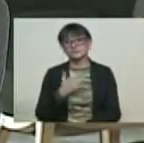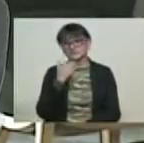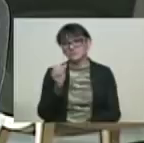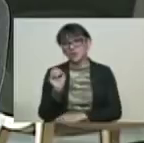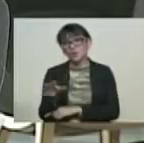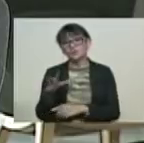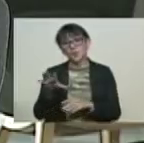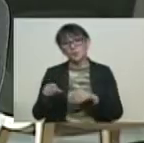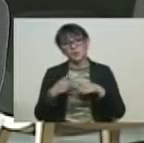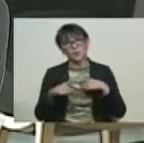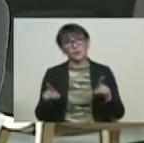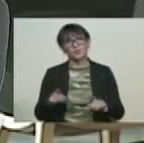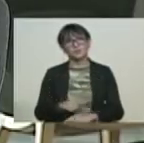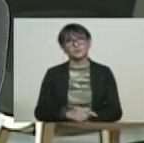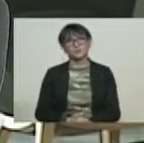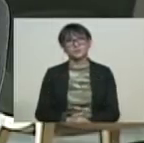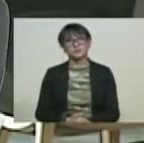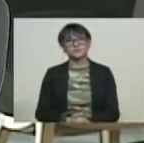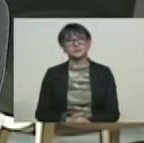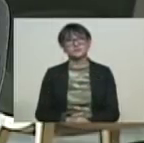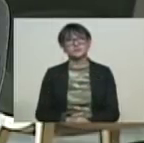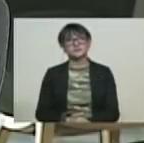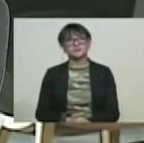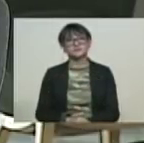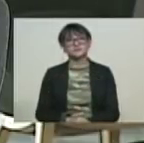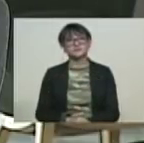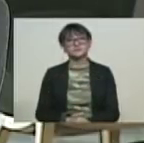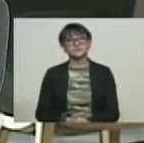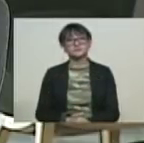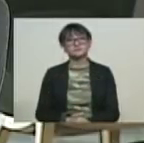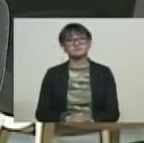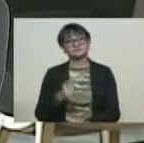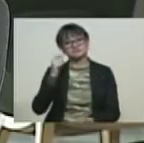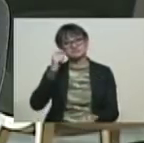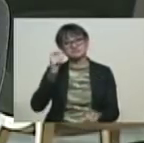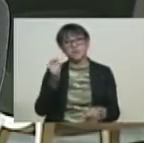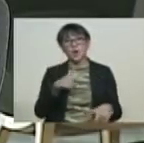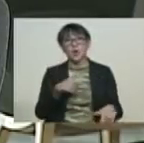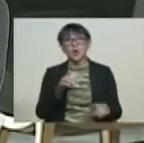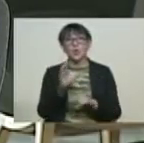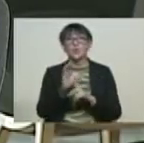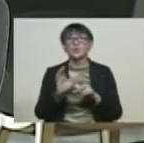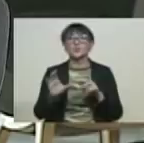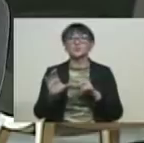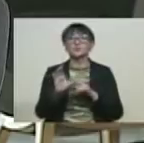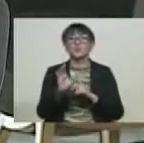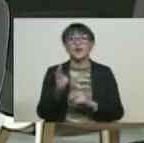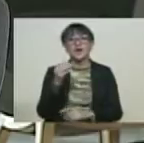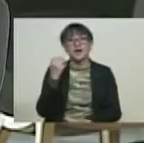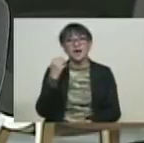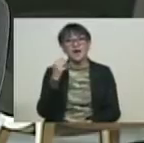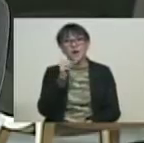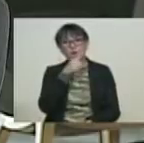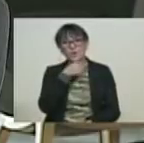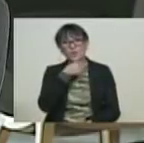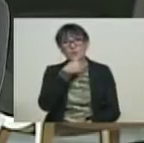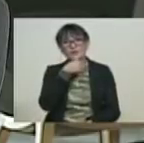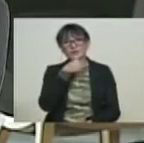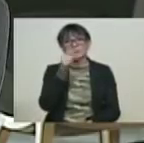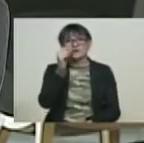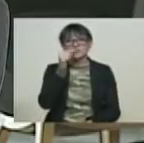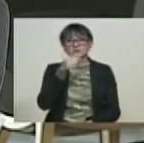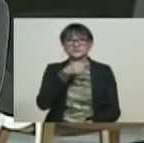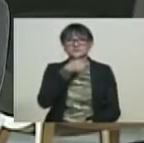sirve, lo voto y me compro otro. Y se abandonó la cultura de nuestras abuelas y